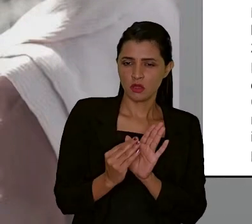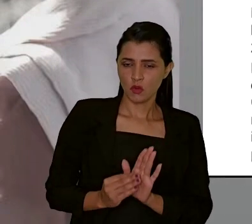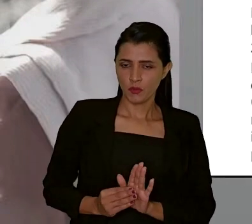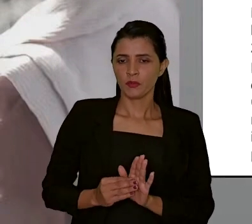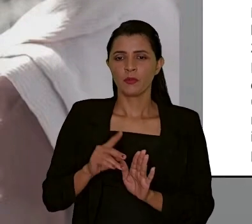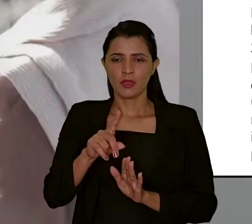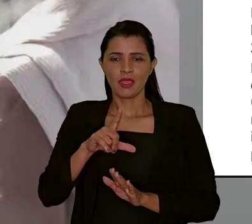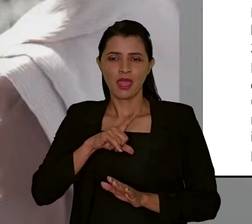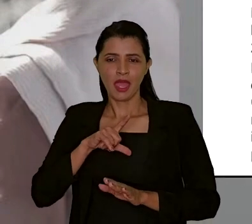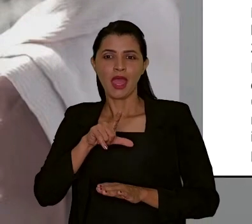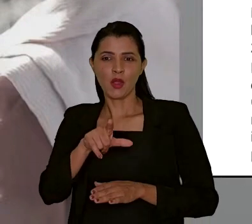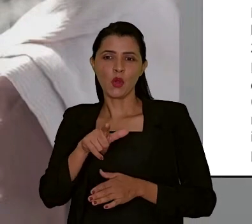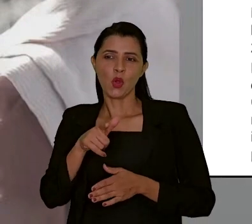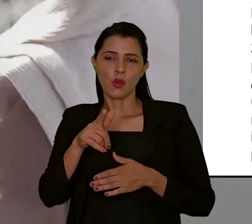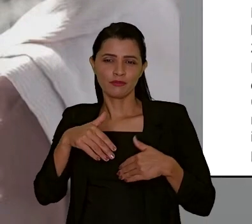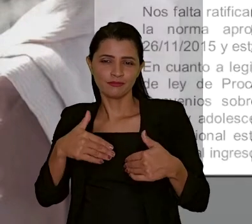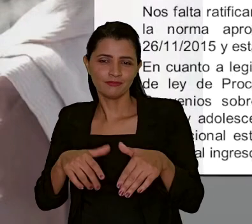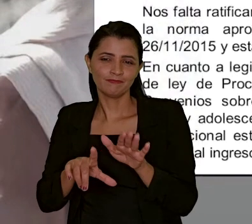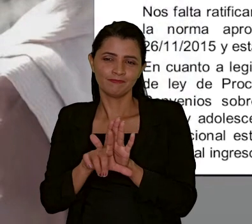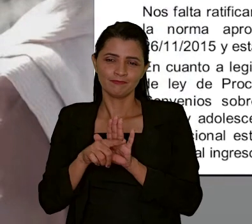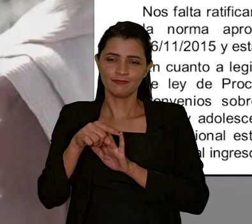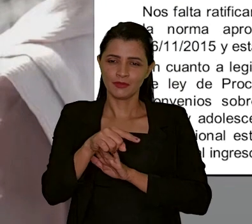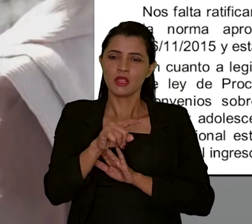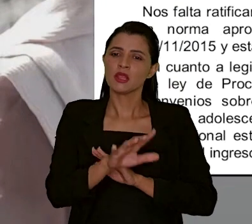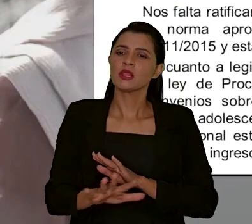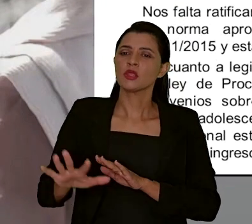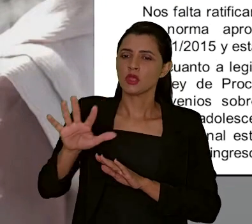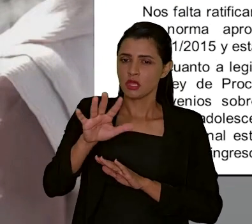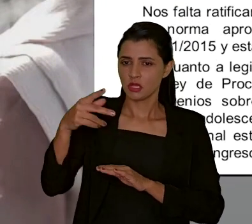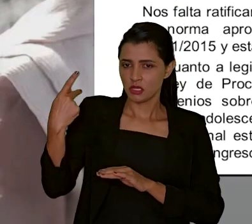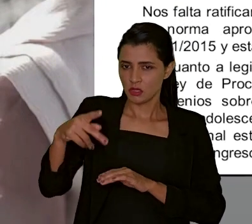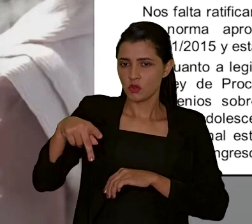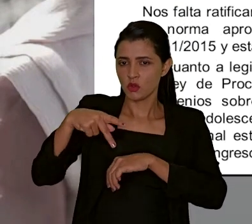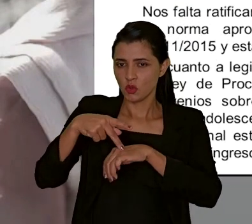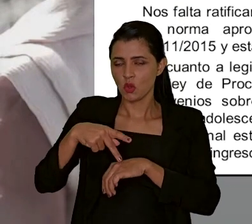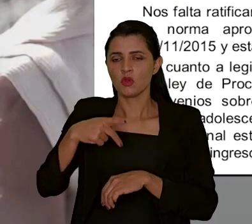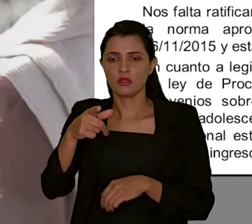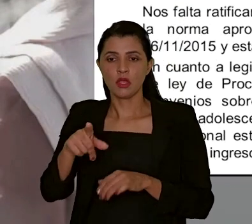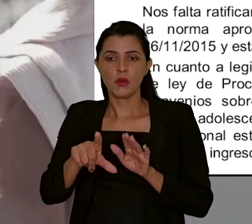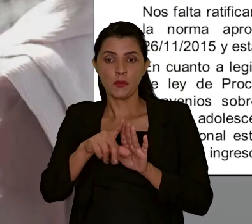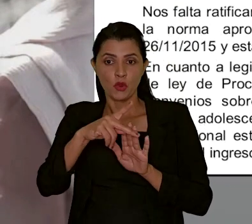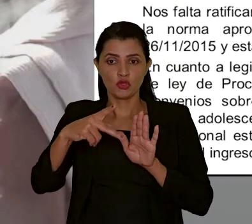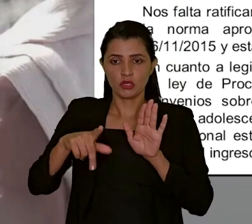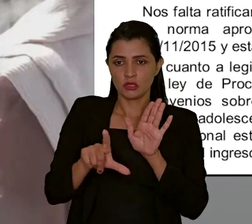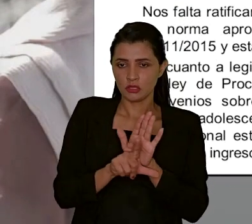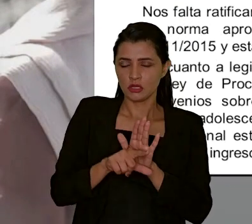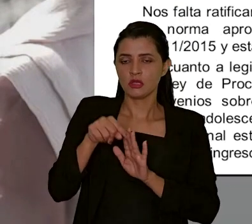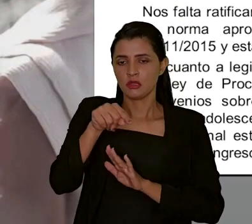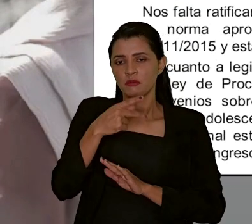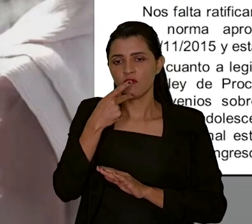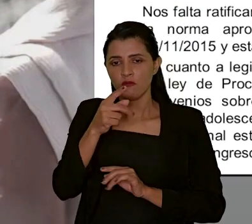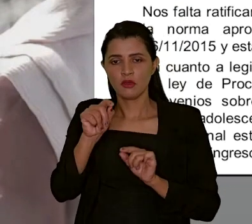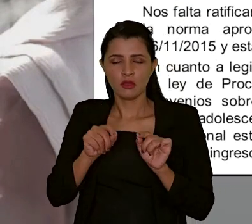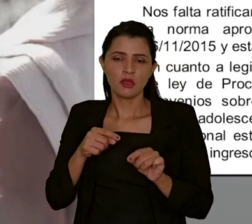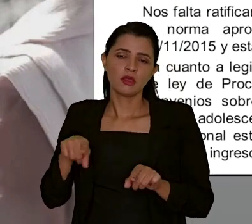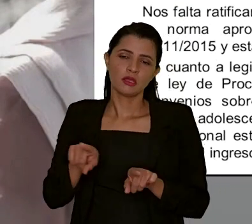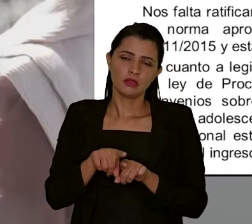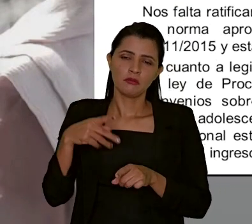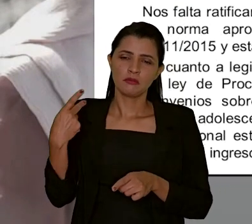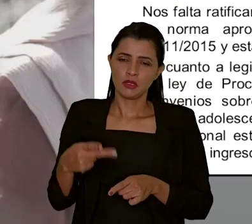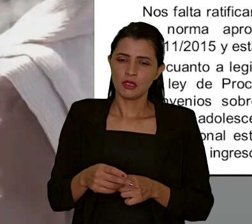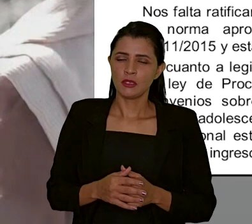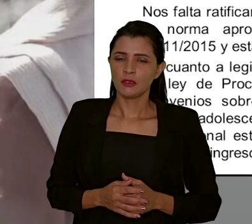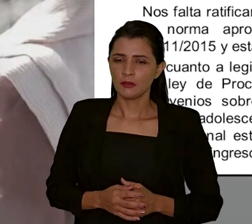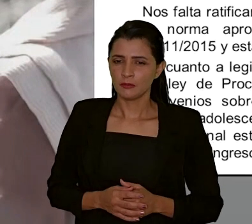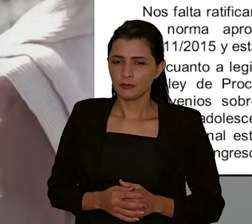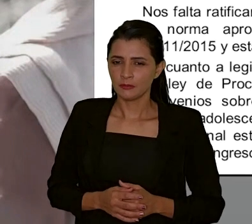a la legislación procesal nacional, el proyecto de ley de procedimiento para la aplicación de convenios